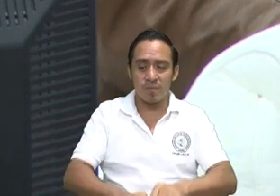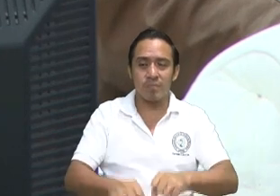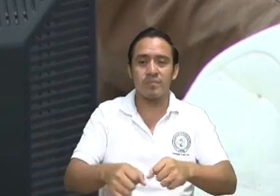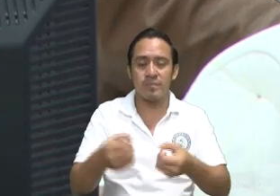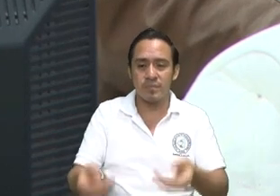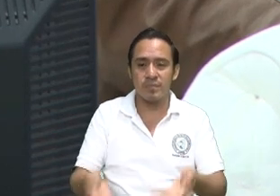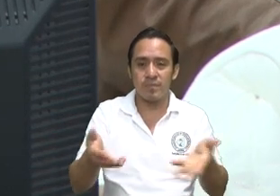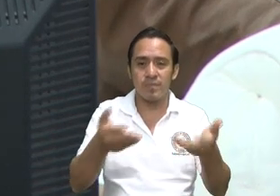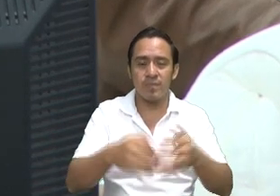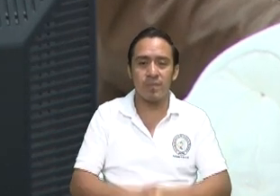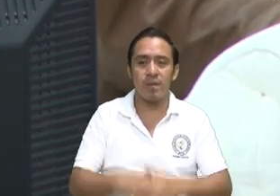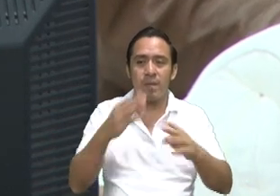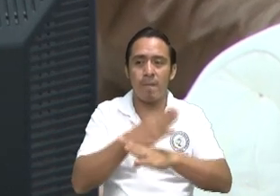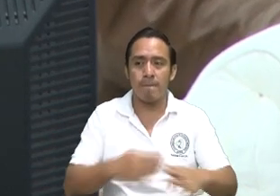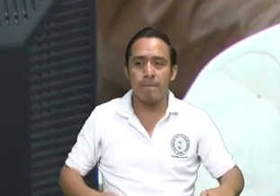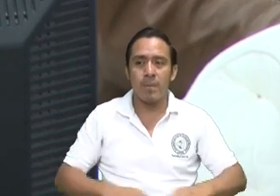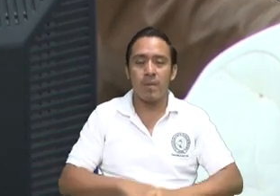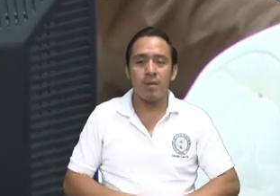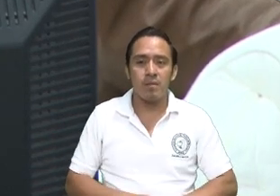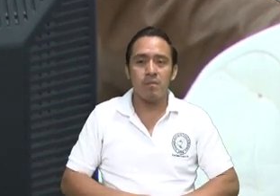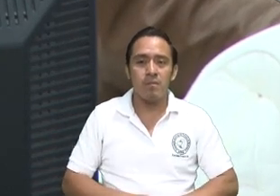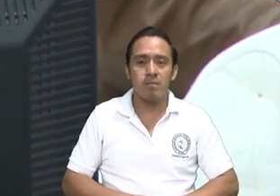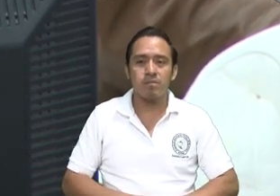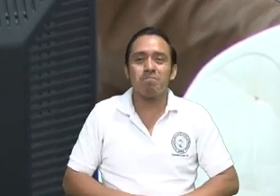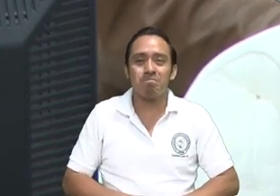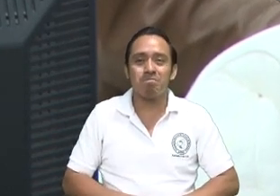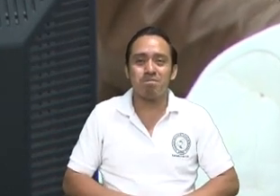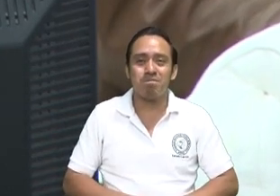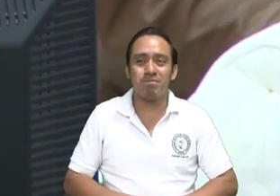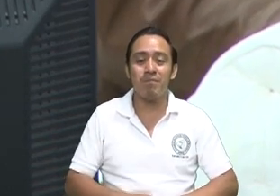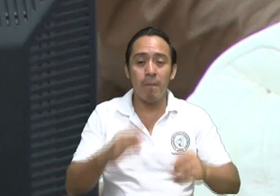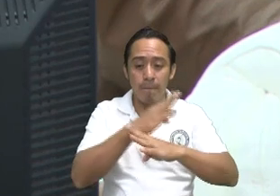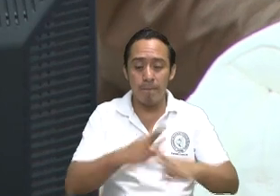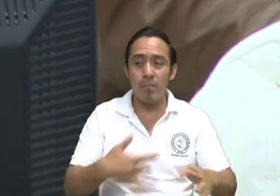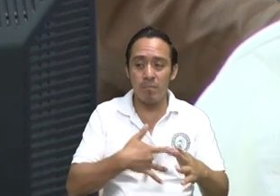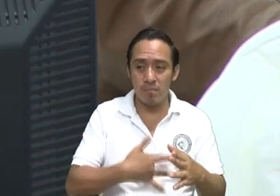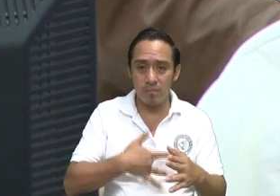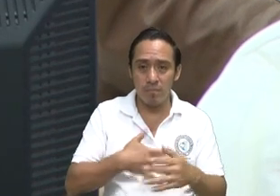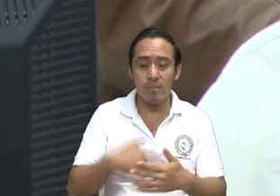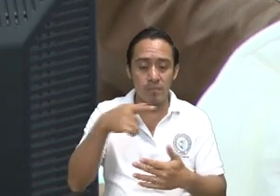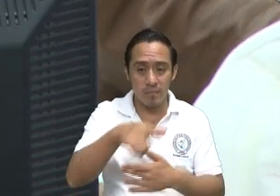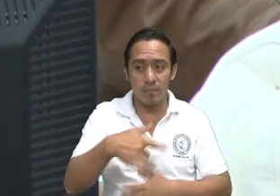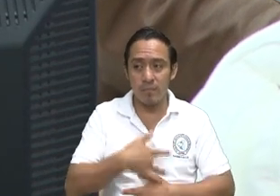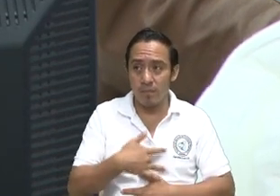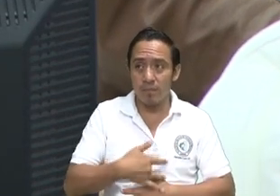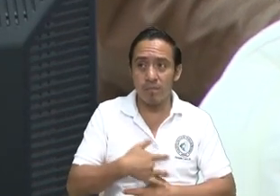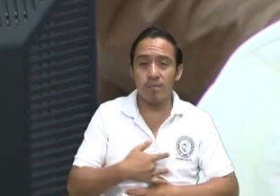la paz. Por el bien de Nicaragua, la paz es necesaria, la cual era